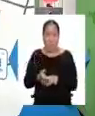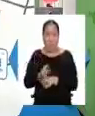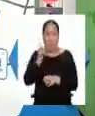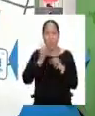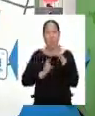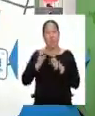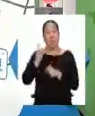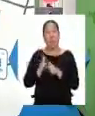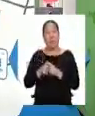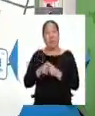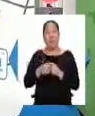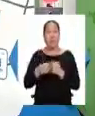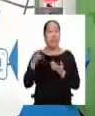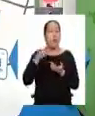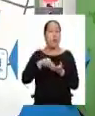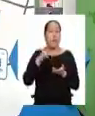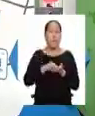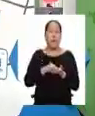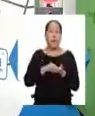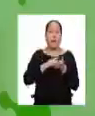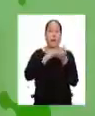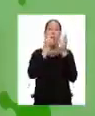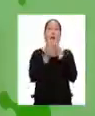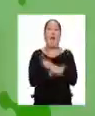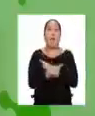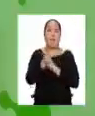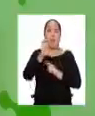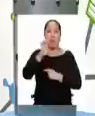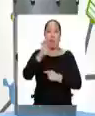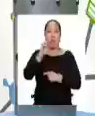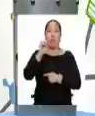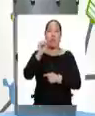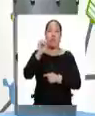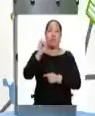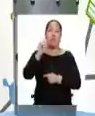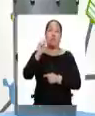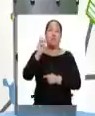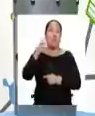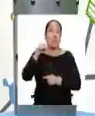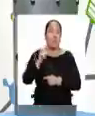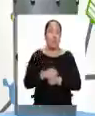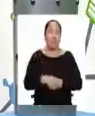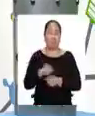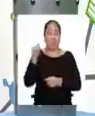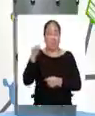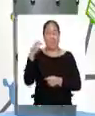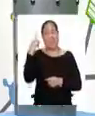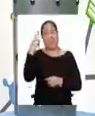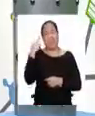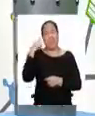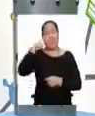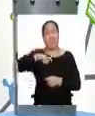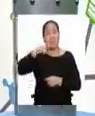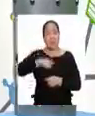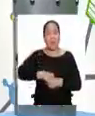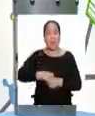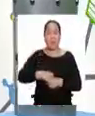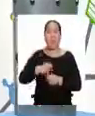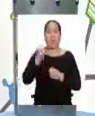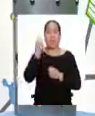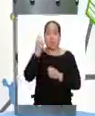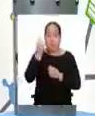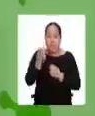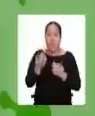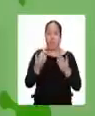más influyente dentro de nuestro gran ecosistema. ¡Obvio que sí! Y justamente por eso debemos ser más conscientes